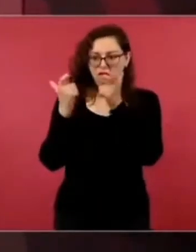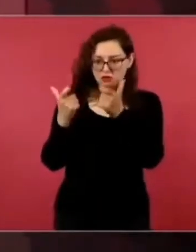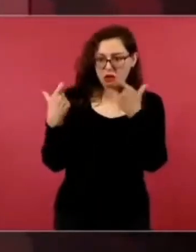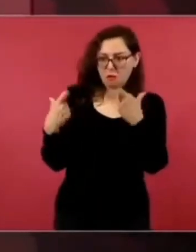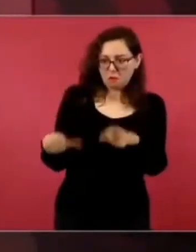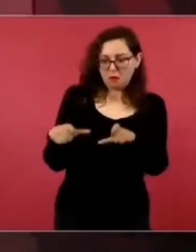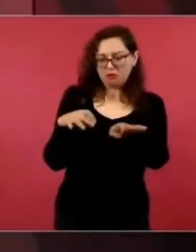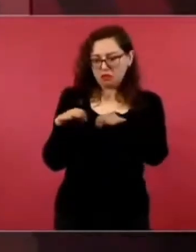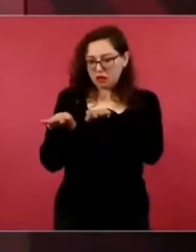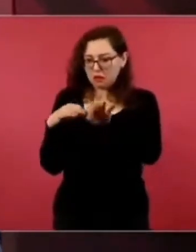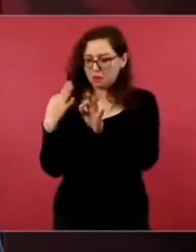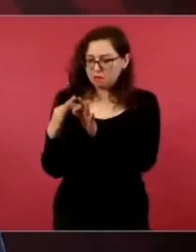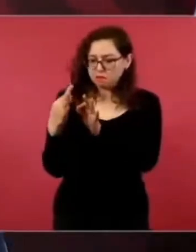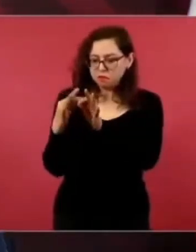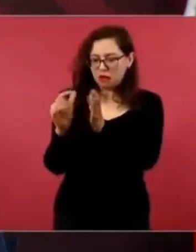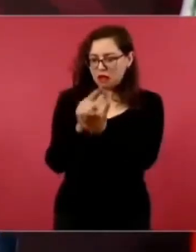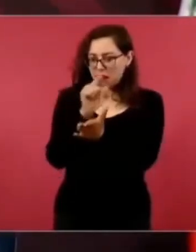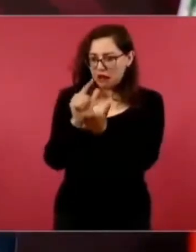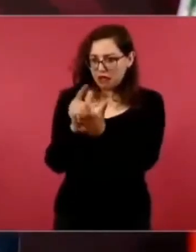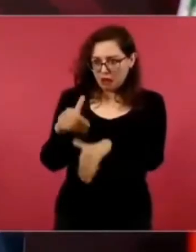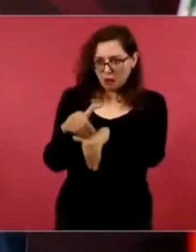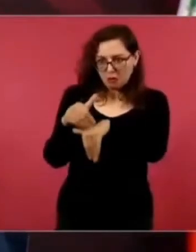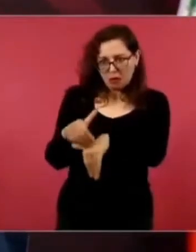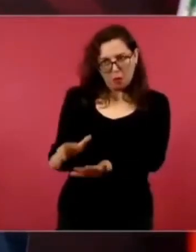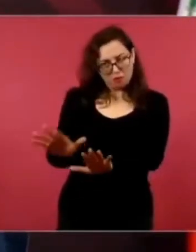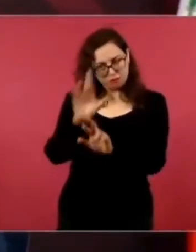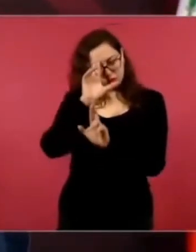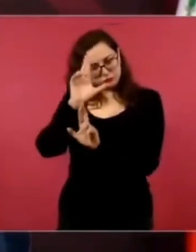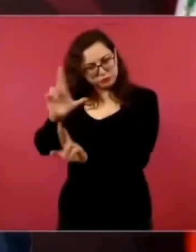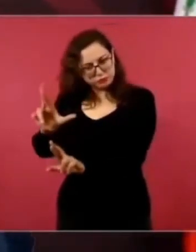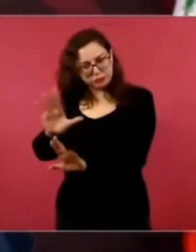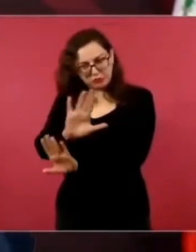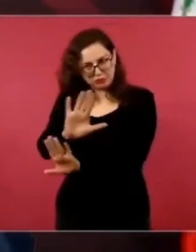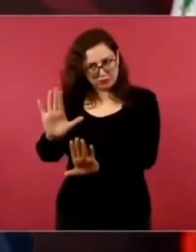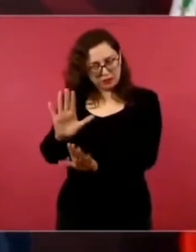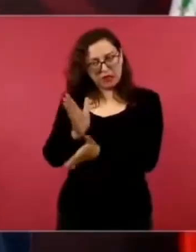Nosotros tenemos que estar en contra de la riqueza malavida,